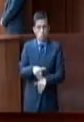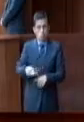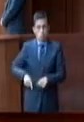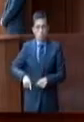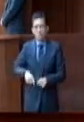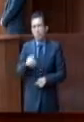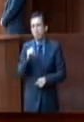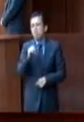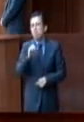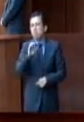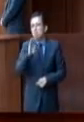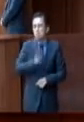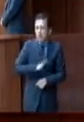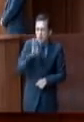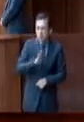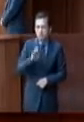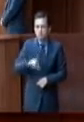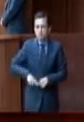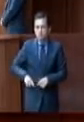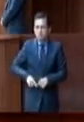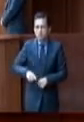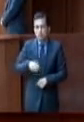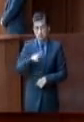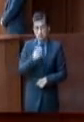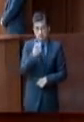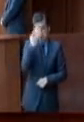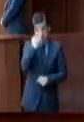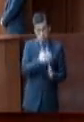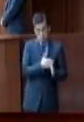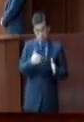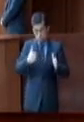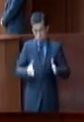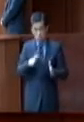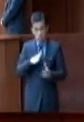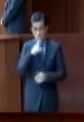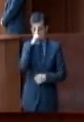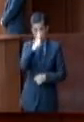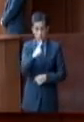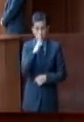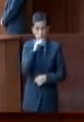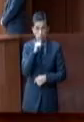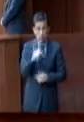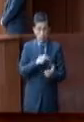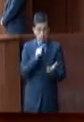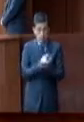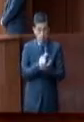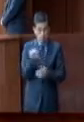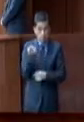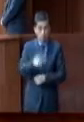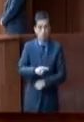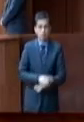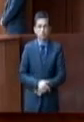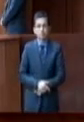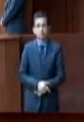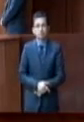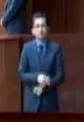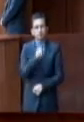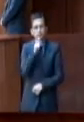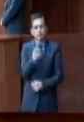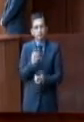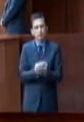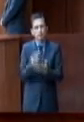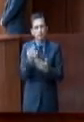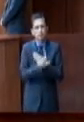gubernamental vamos a decirlo en periodo prohibido por la ley y en el proyecto que se propone se pone a su a su análisis